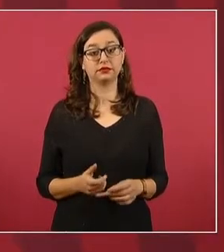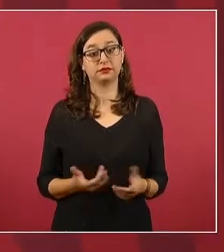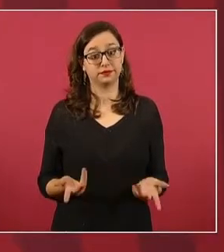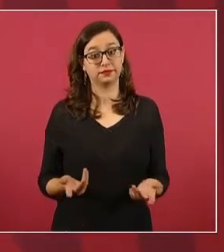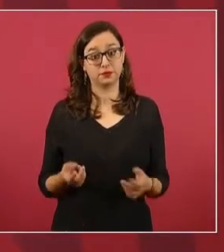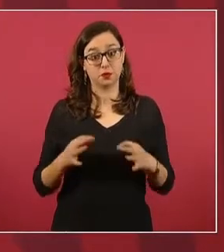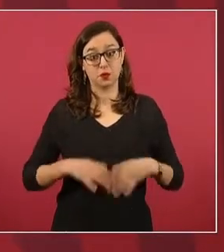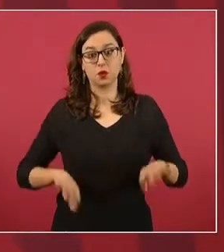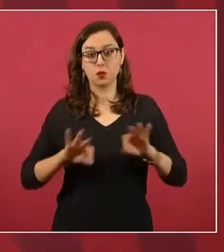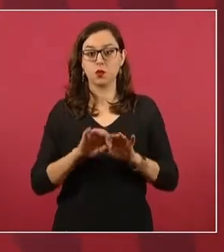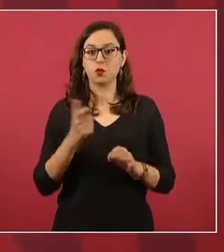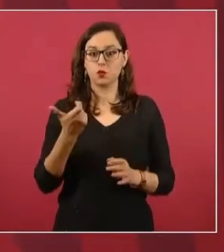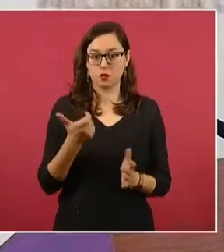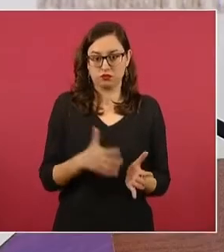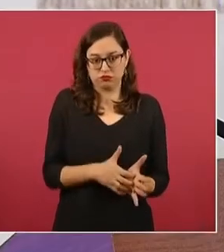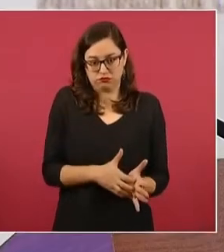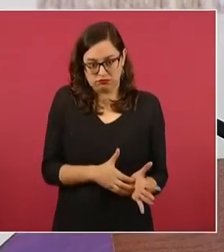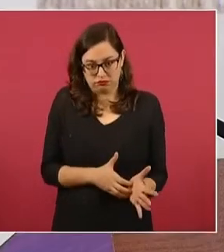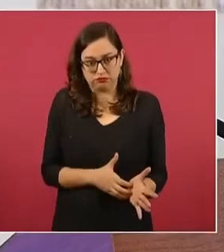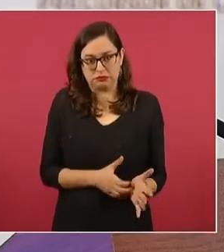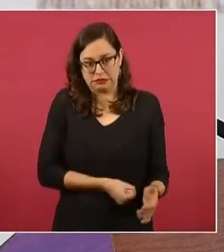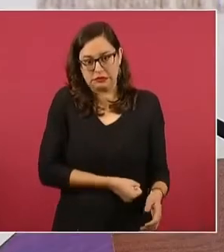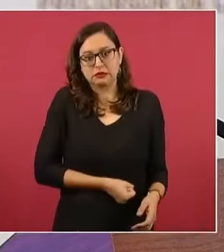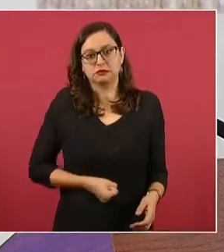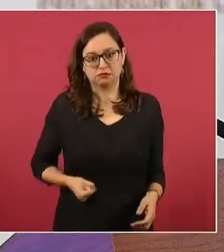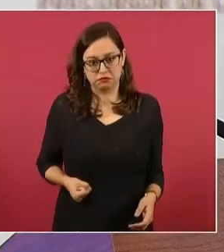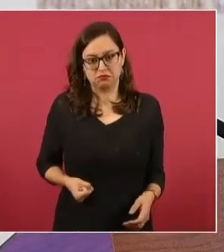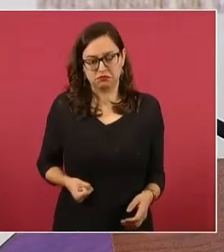Pobreza Franciscana alcanza